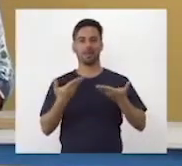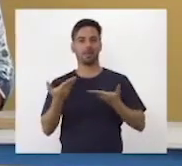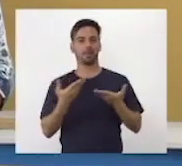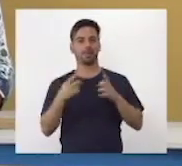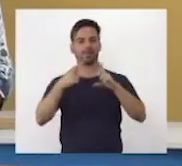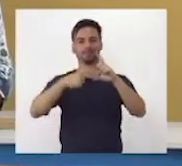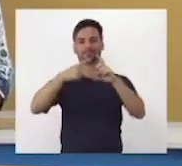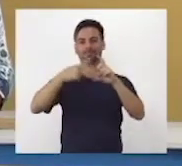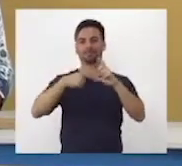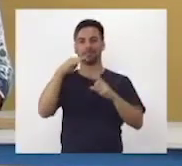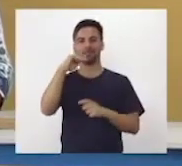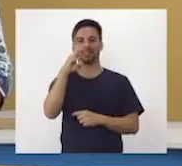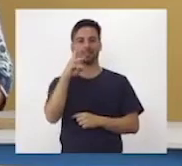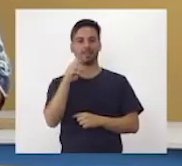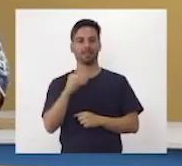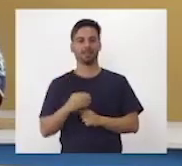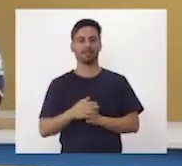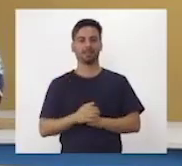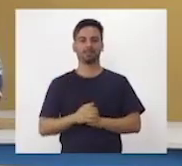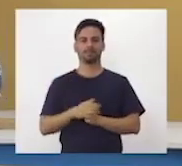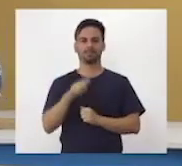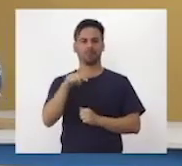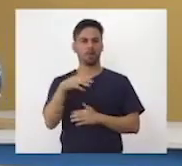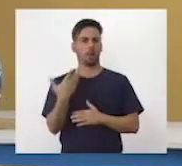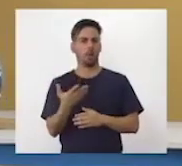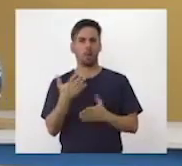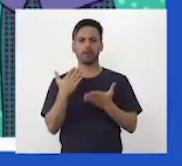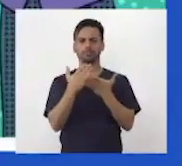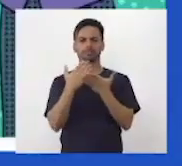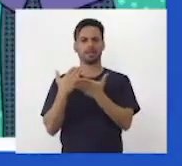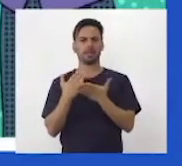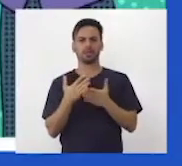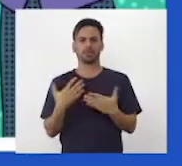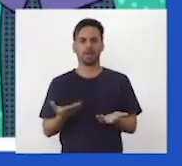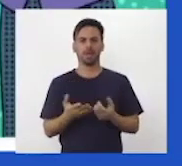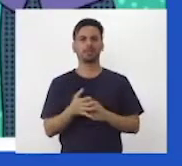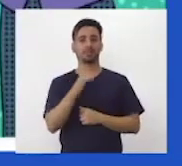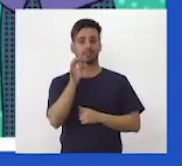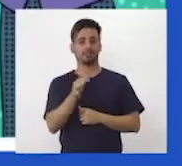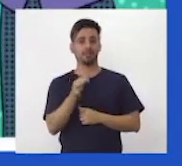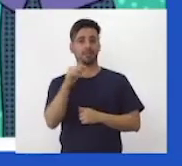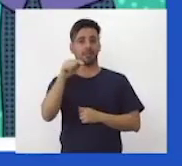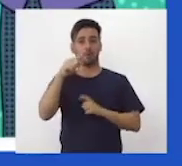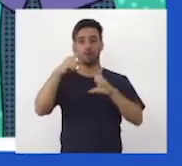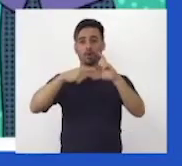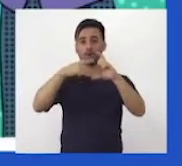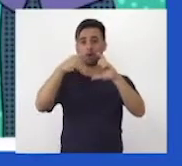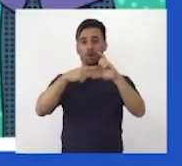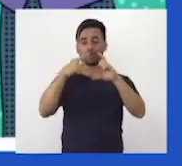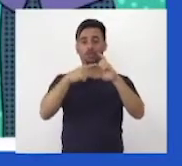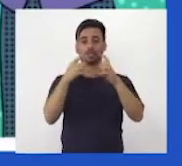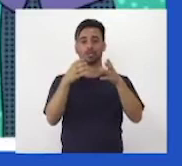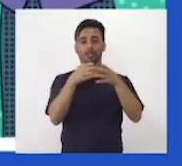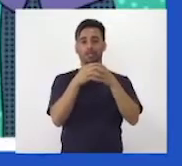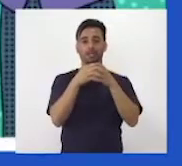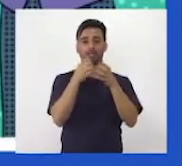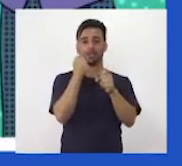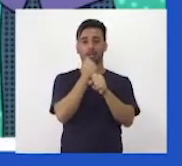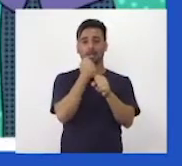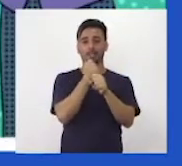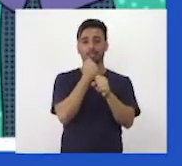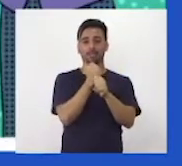saberes de matemática. ¿Qué vamos a estar trabajando? Pues como estamos en la unidad de trabajo con variables,